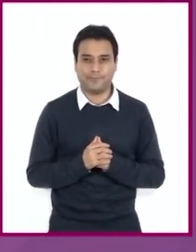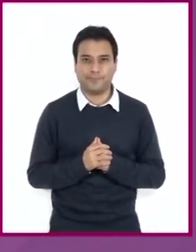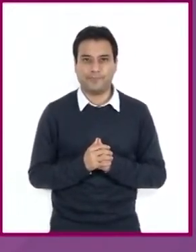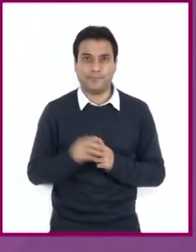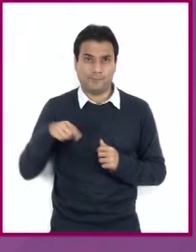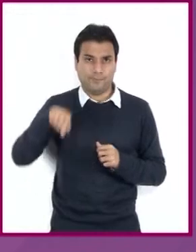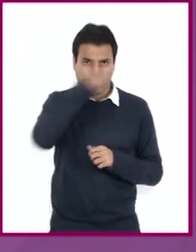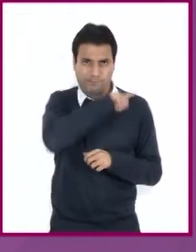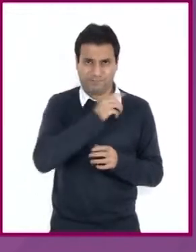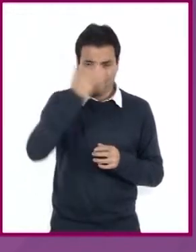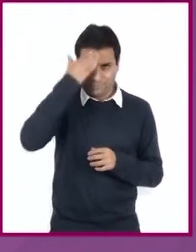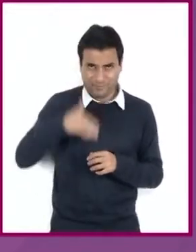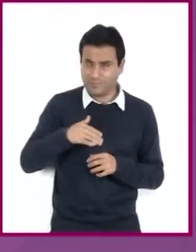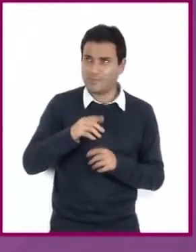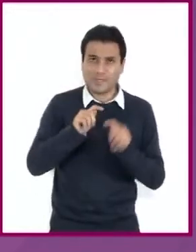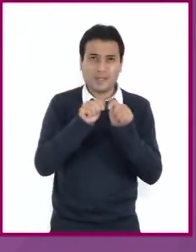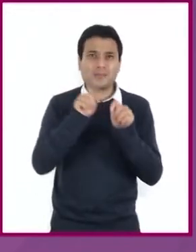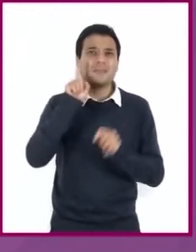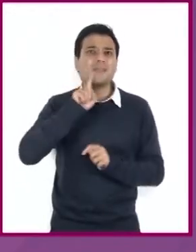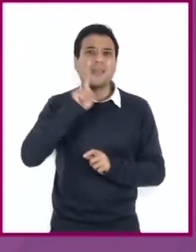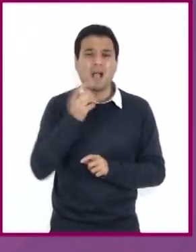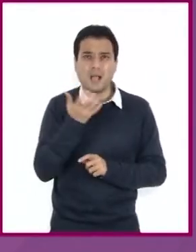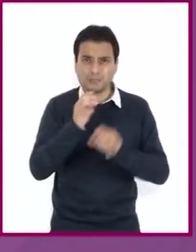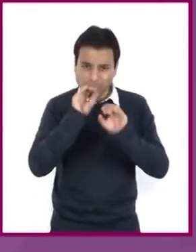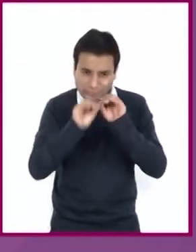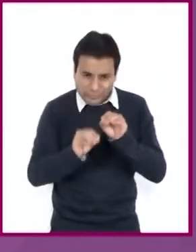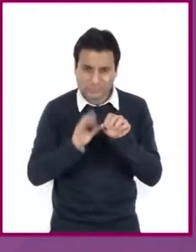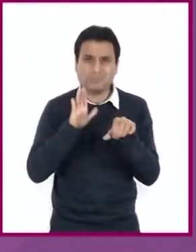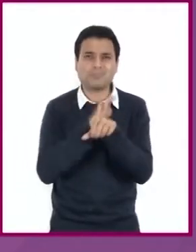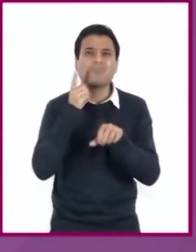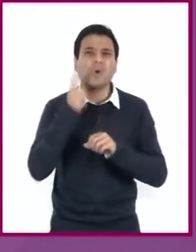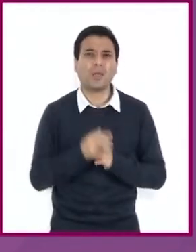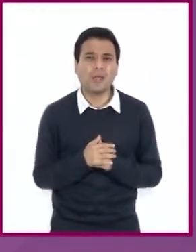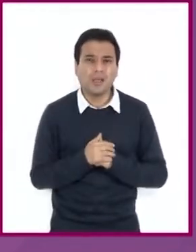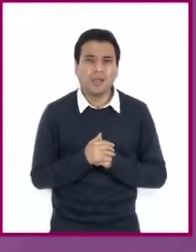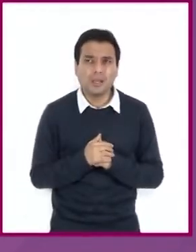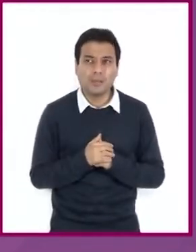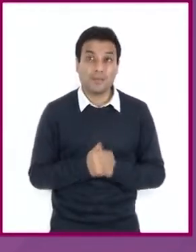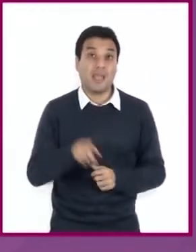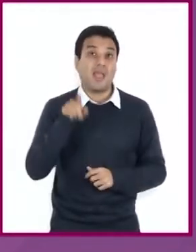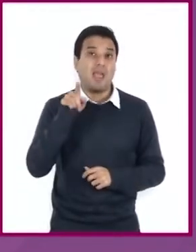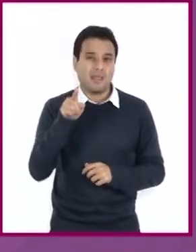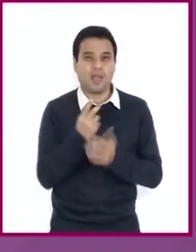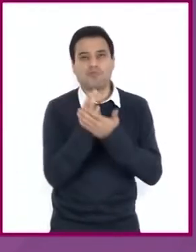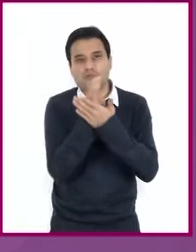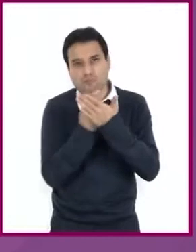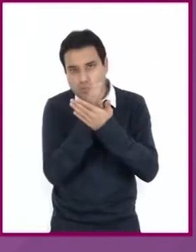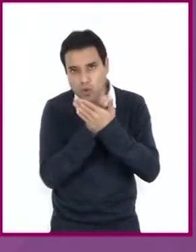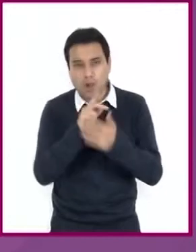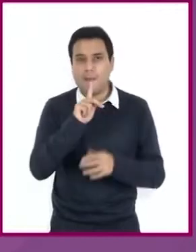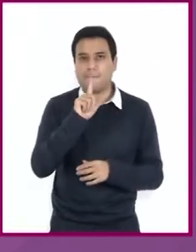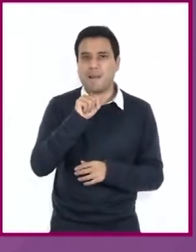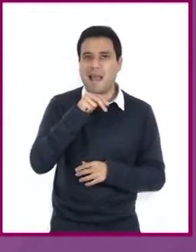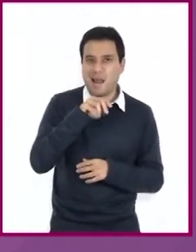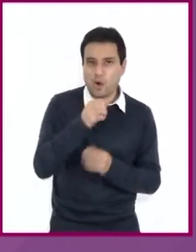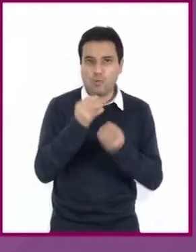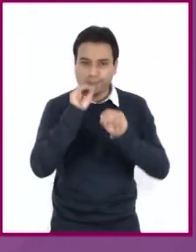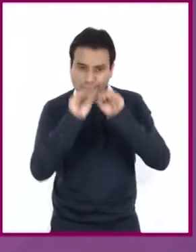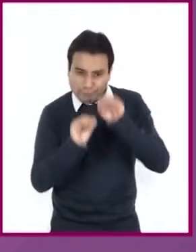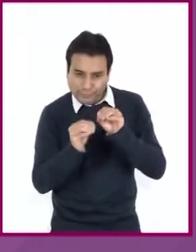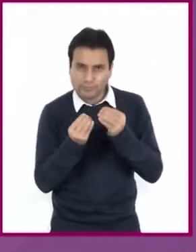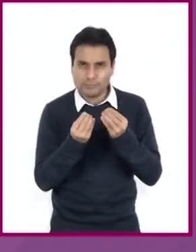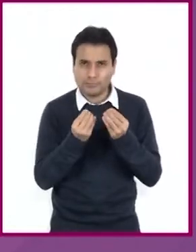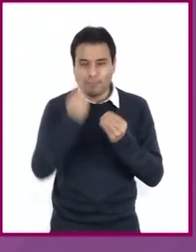¿Ustedes saben por qué mi tía hace una maqueta cuando busca construir un edificio? Ella elabora planos y maquetas para representar sus ideas ante los